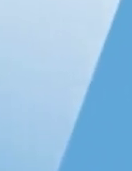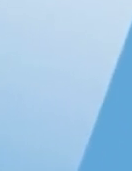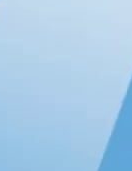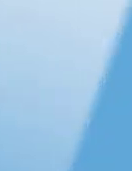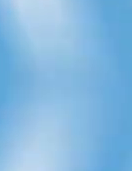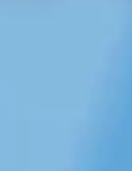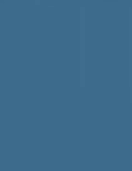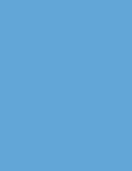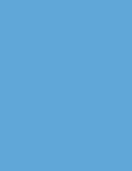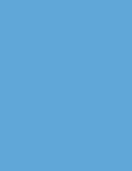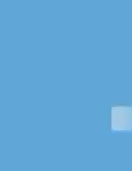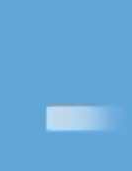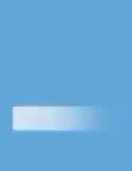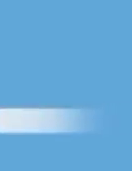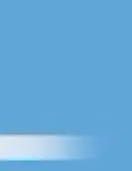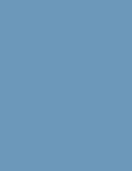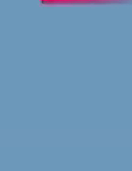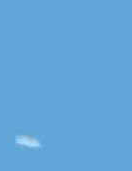Regresamos.